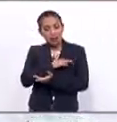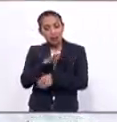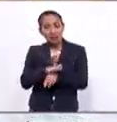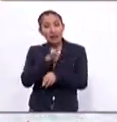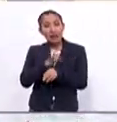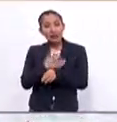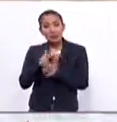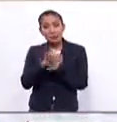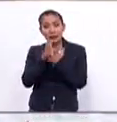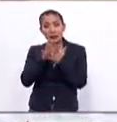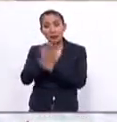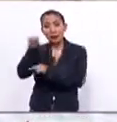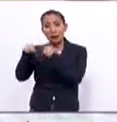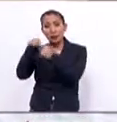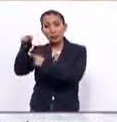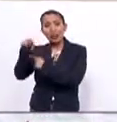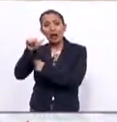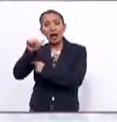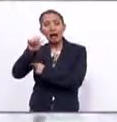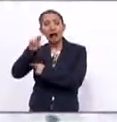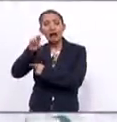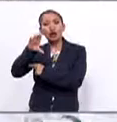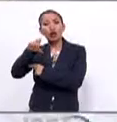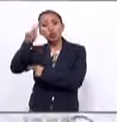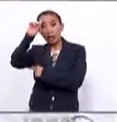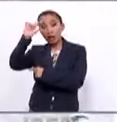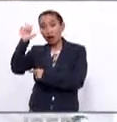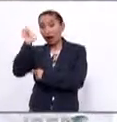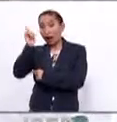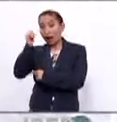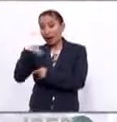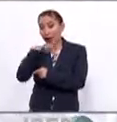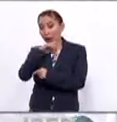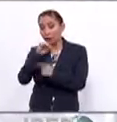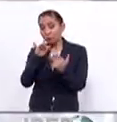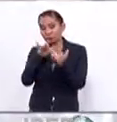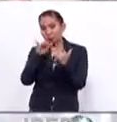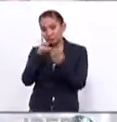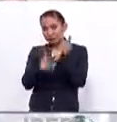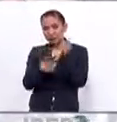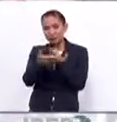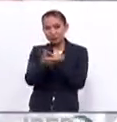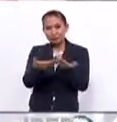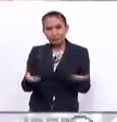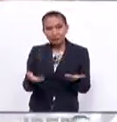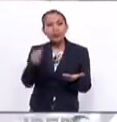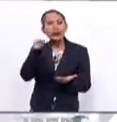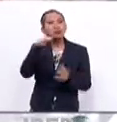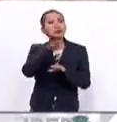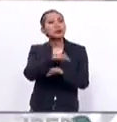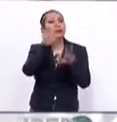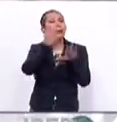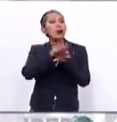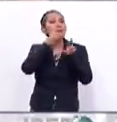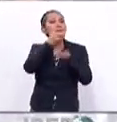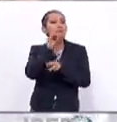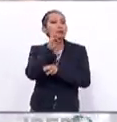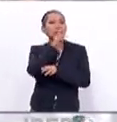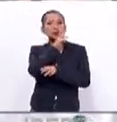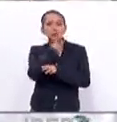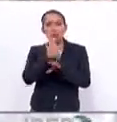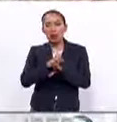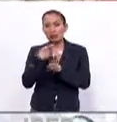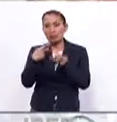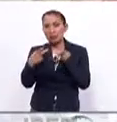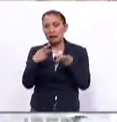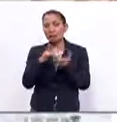excelente participación y presencia en Arco Madrid. Esperemos muy pronto estar de nueva cuenta platicando con ustedes sobre más noticias y